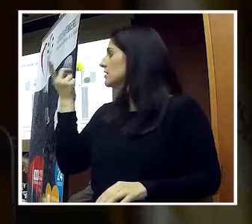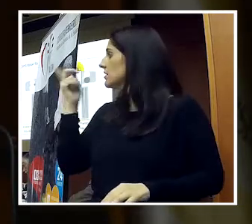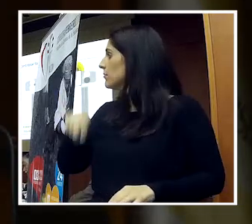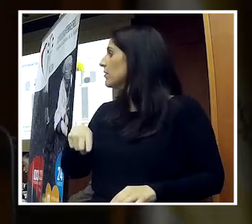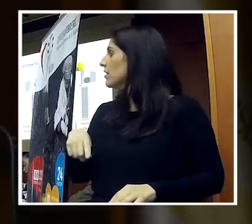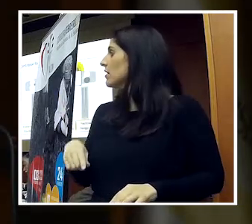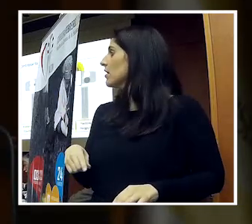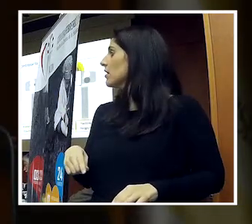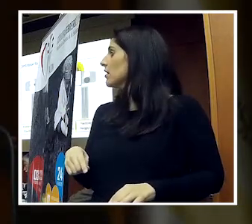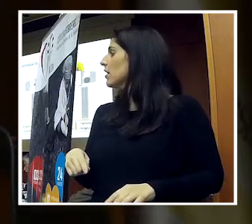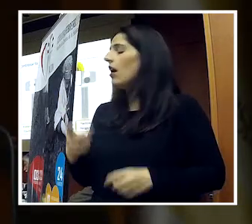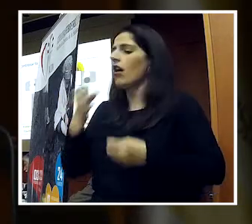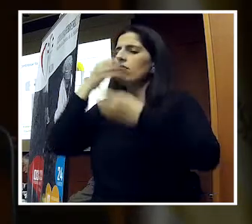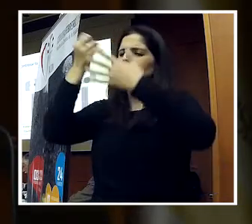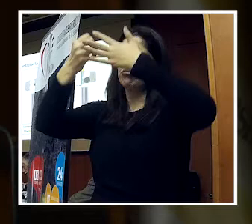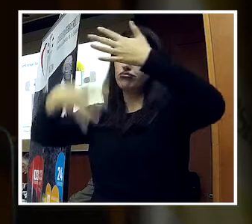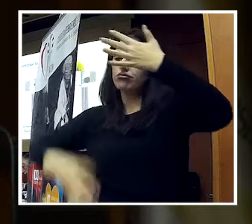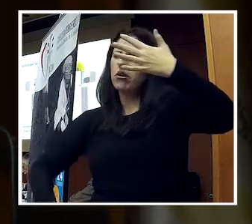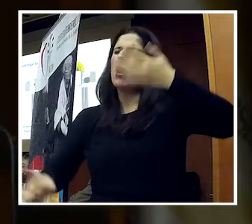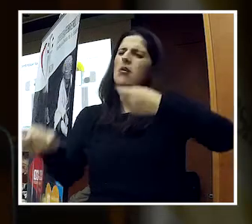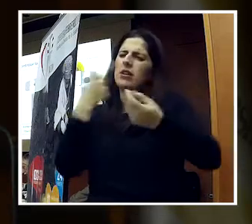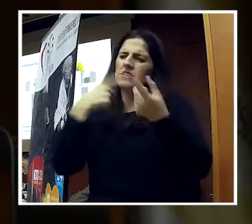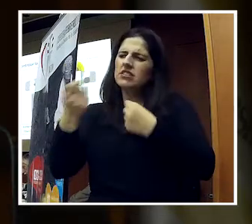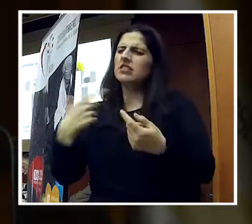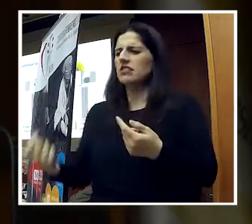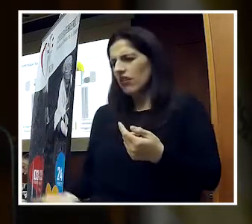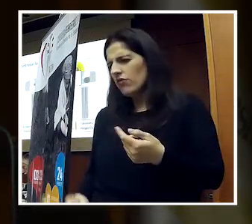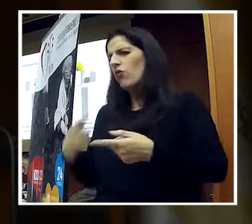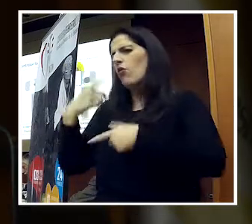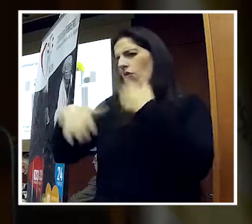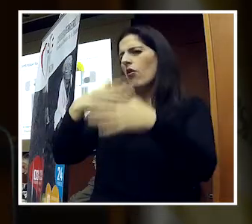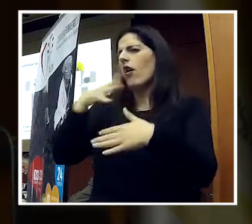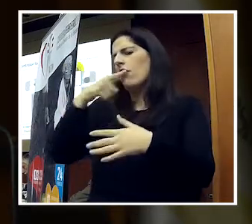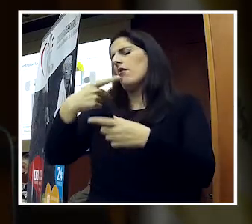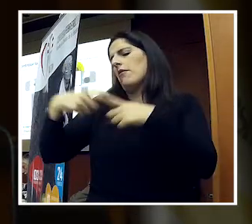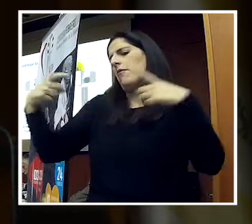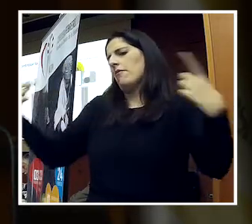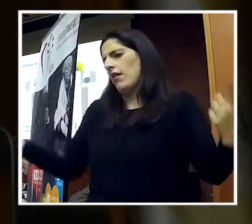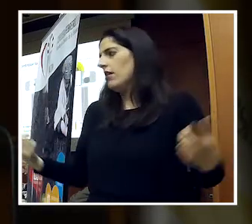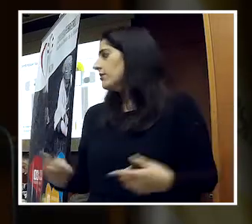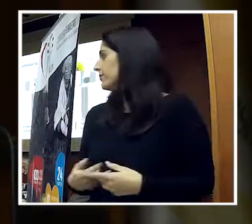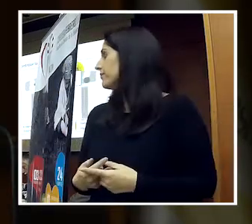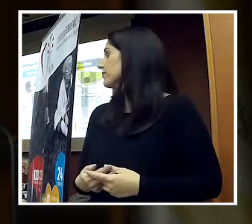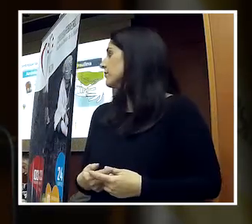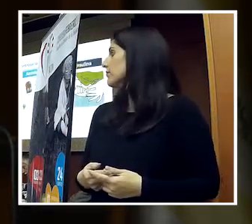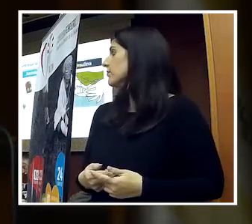disponemos de un amplio vademecum de fármacos y de medidas de autocontrol que hace algunos años no